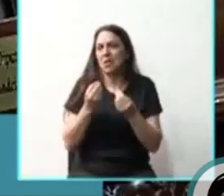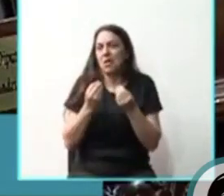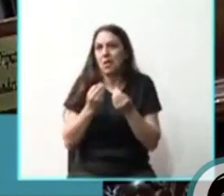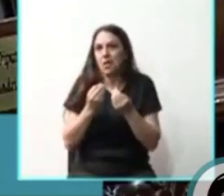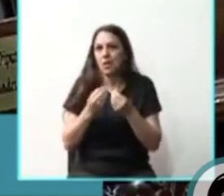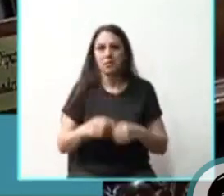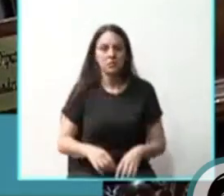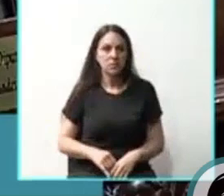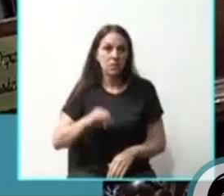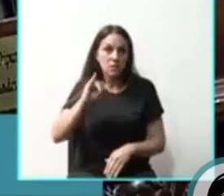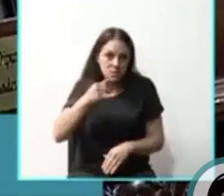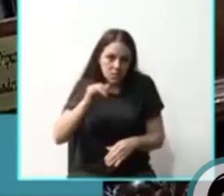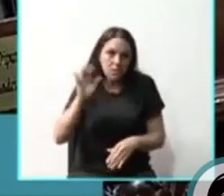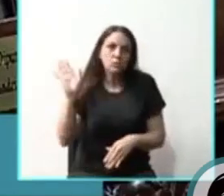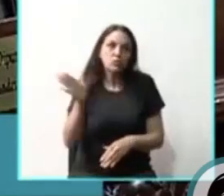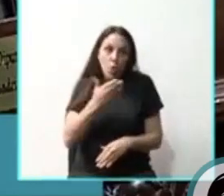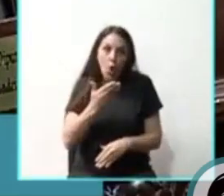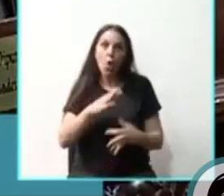no decir todo